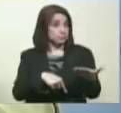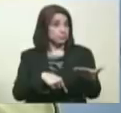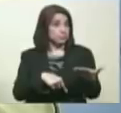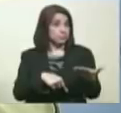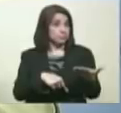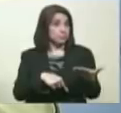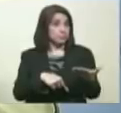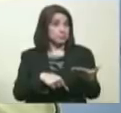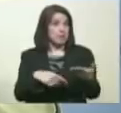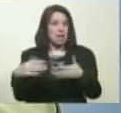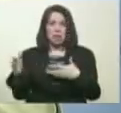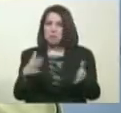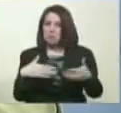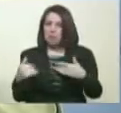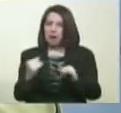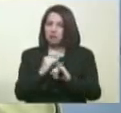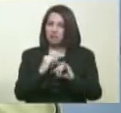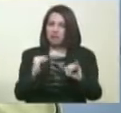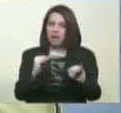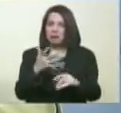Esto fue en marzo, finales de marzo.